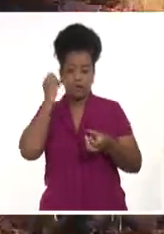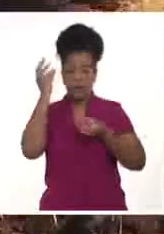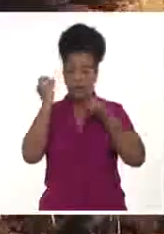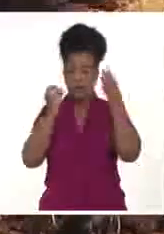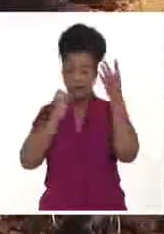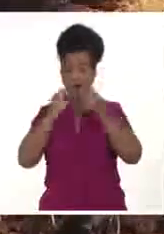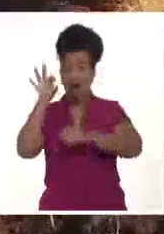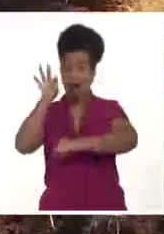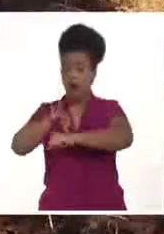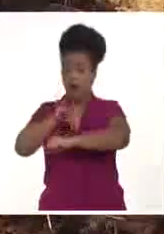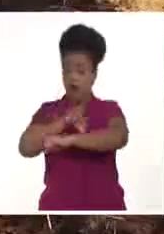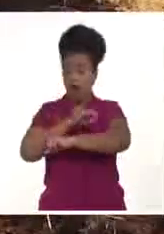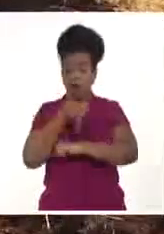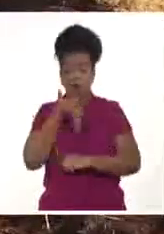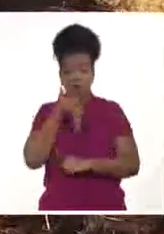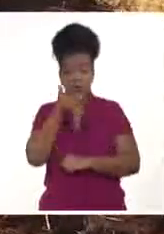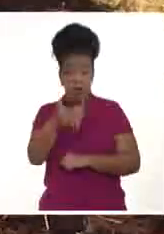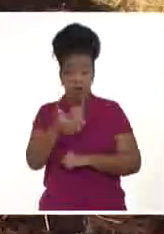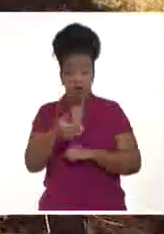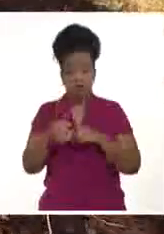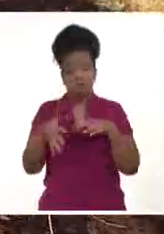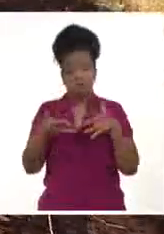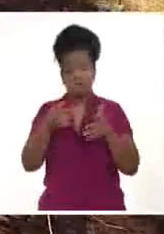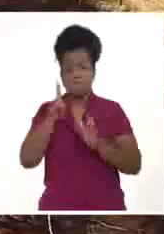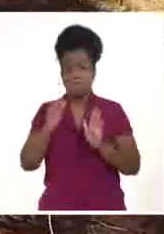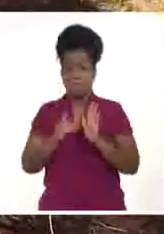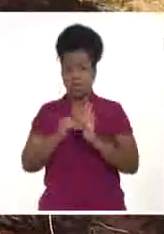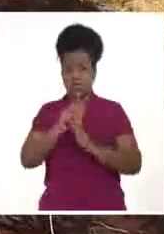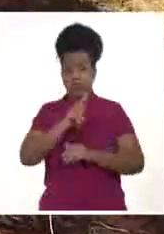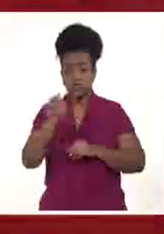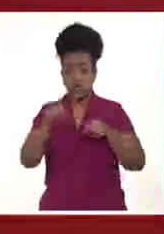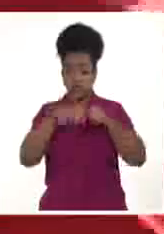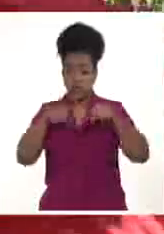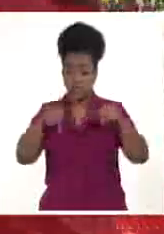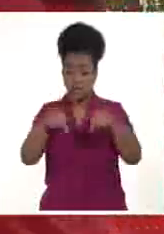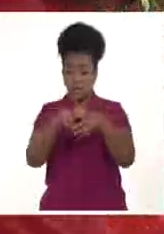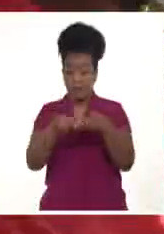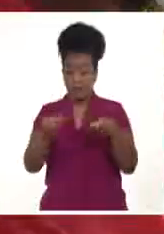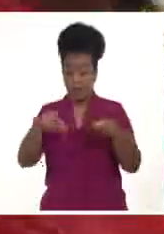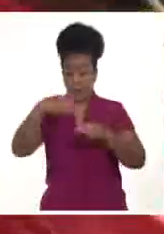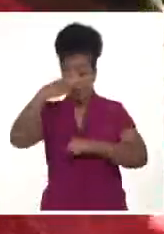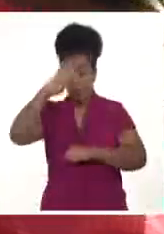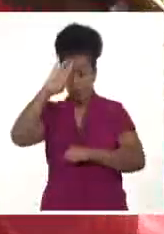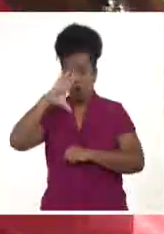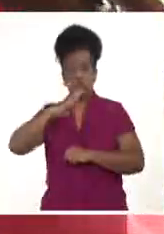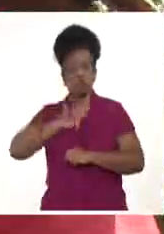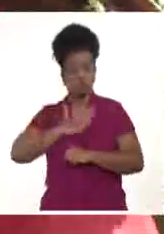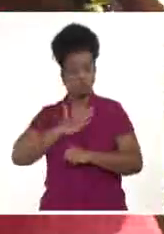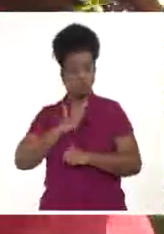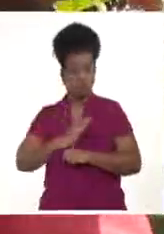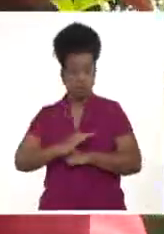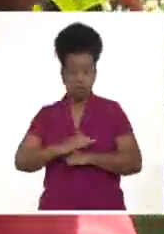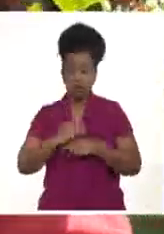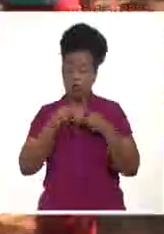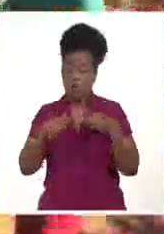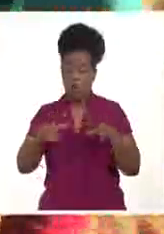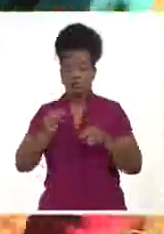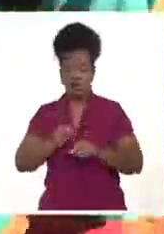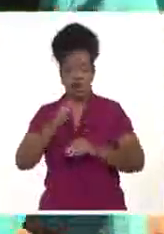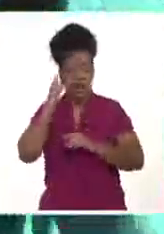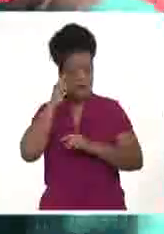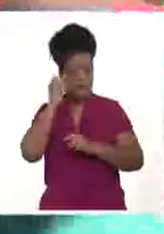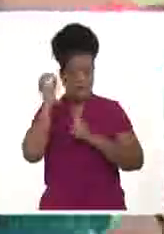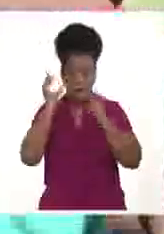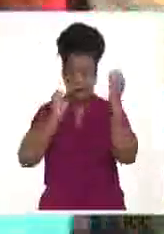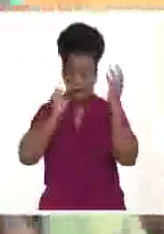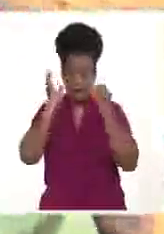abejas. Más de 1.280 fincas en Cuba son totalmente agroecológicas. En varias se